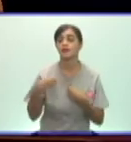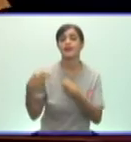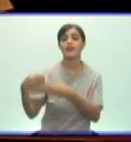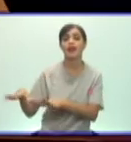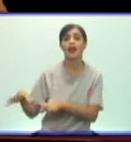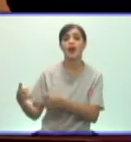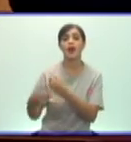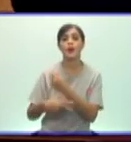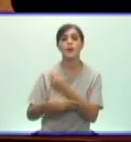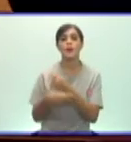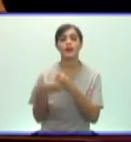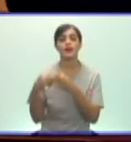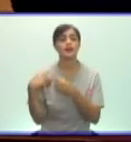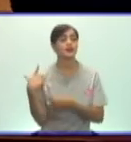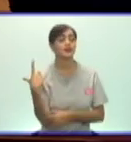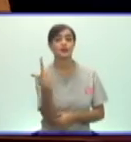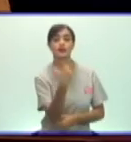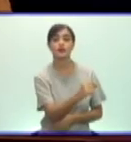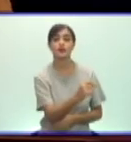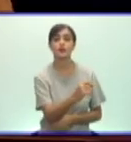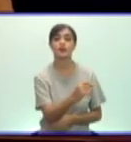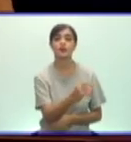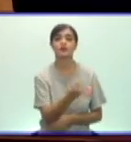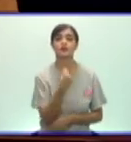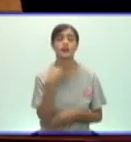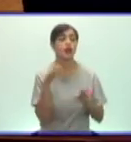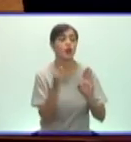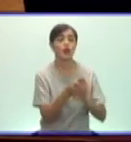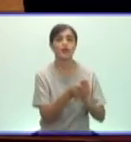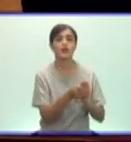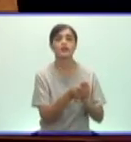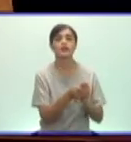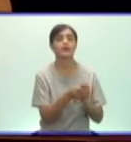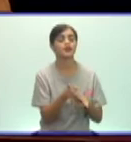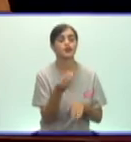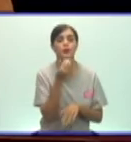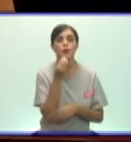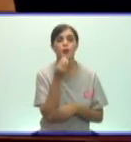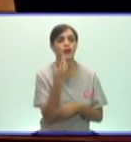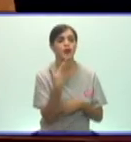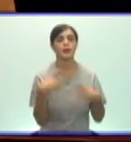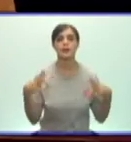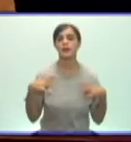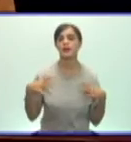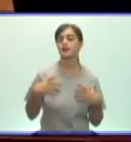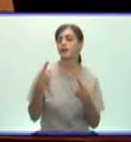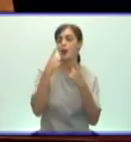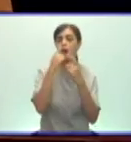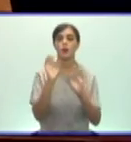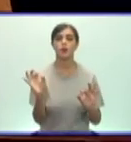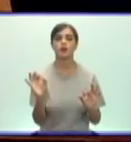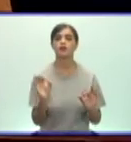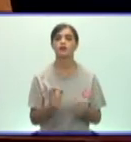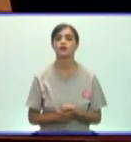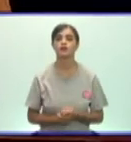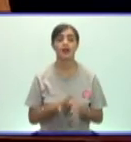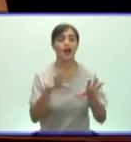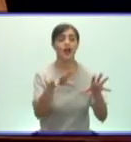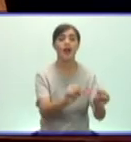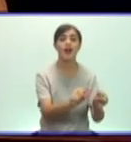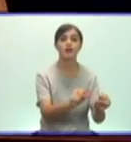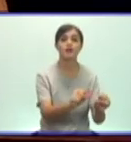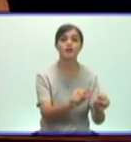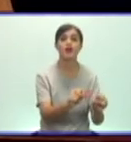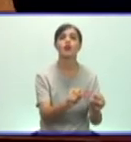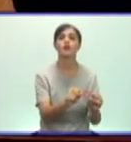y esconderse en un lugar donde apenas podían salir, y que fueron delatados finalmente y fueron capturados además también por